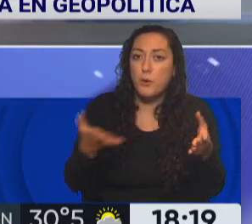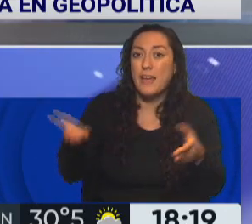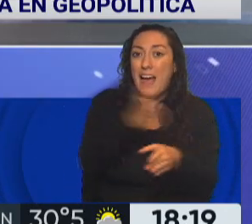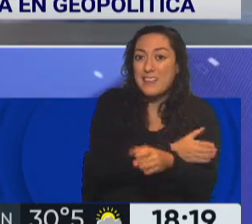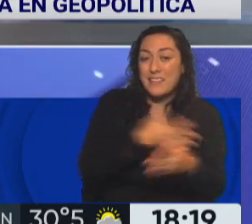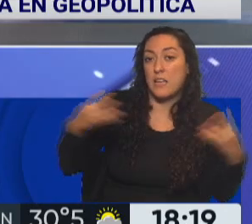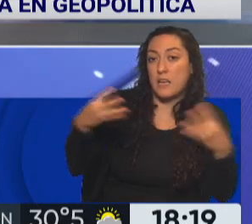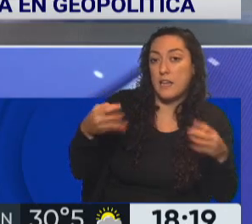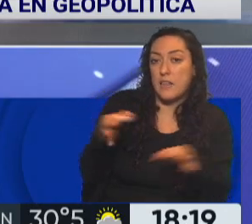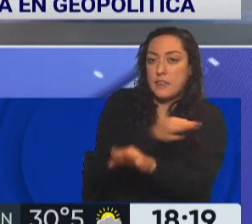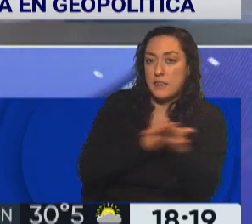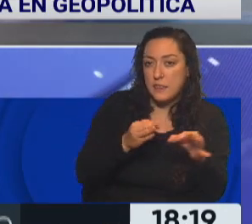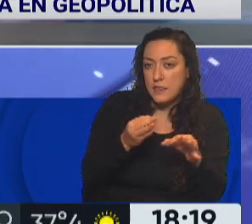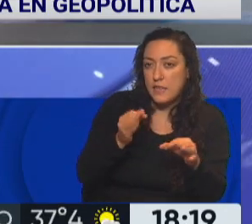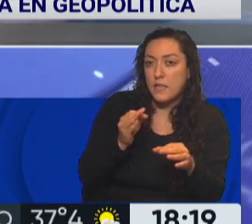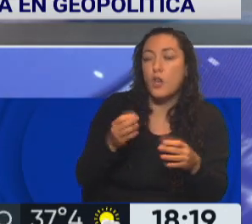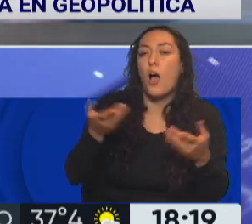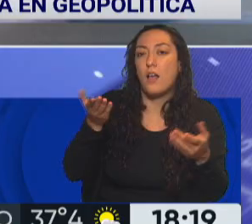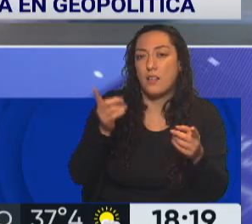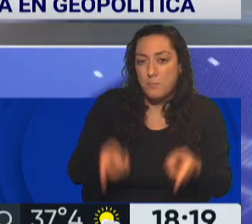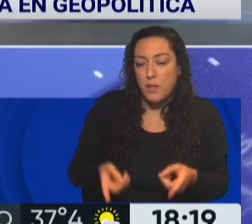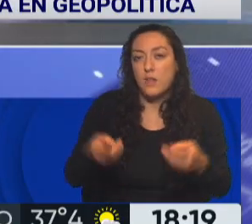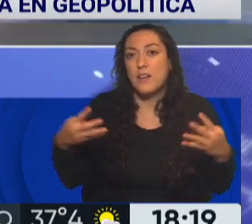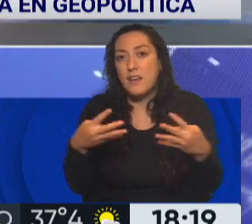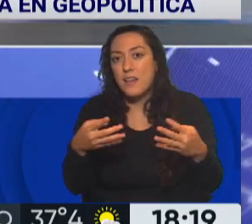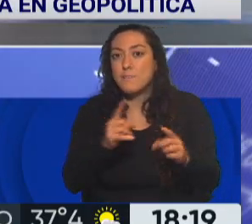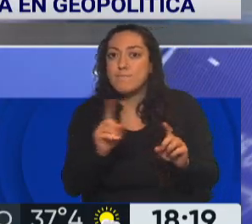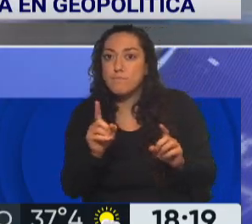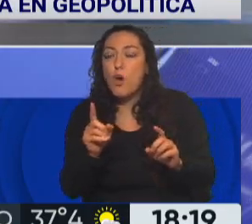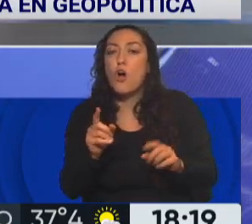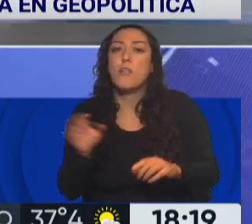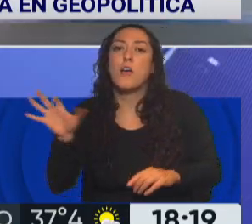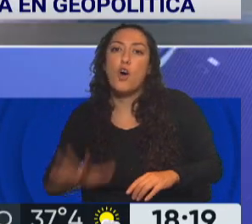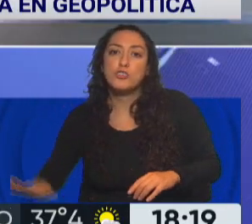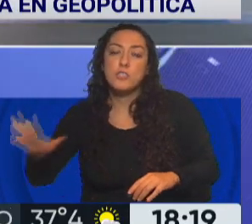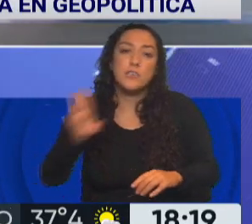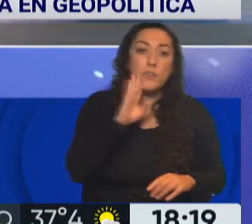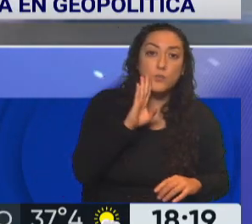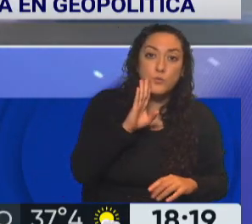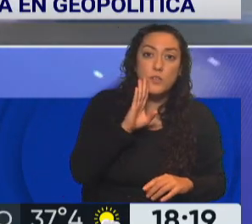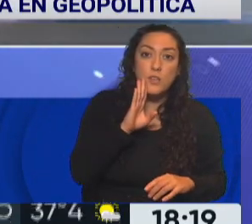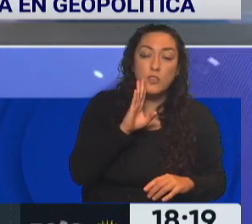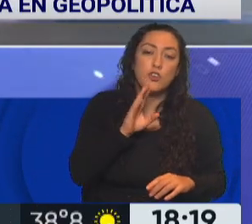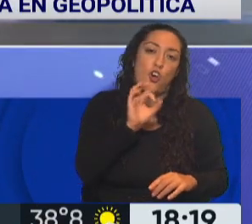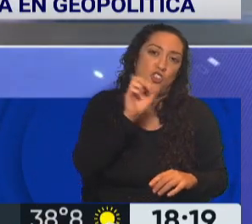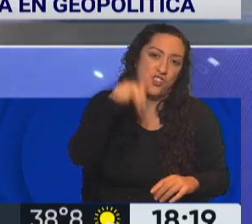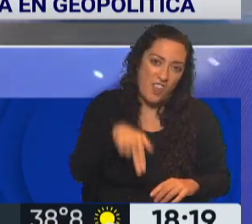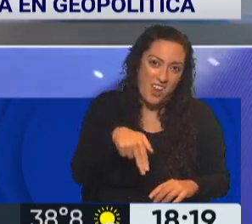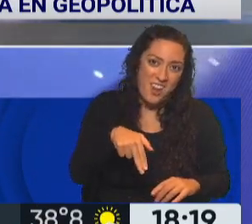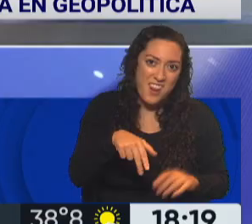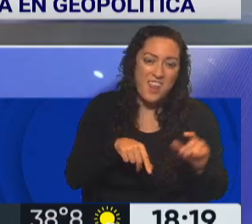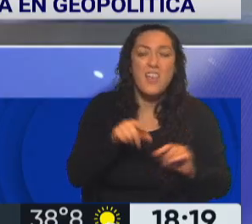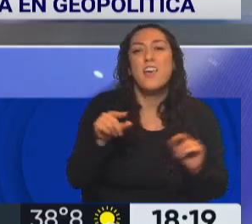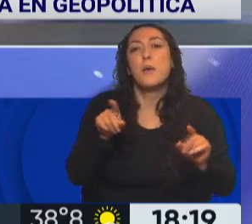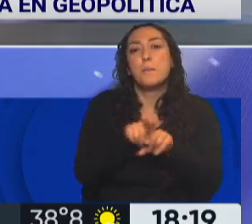guerra, y existe un enfrentamiento latente o de no guerra entre Occidente y Estados Unidos, la OTAN, cuando digo Occidente, digo más